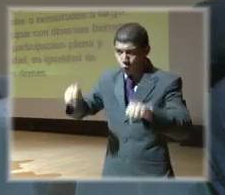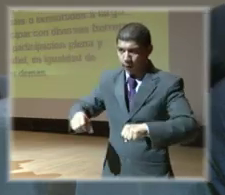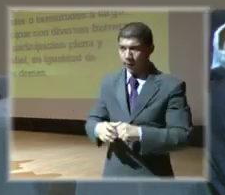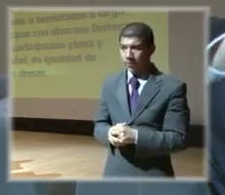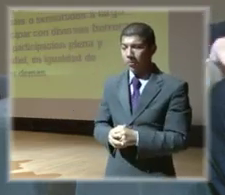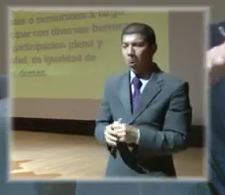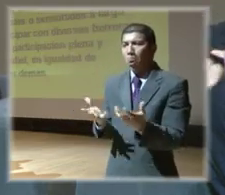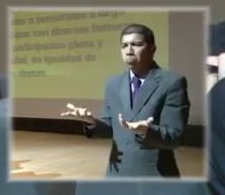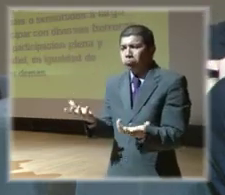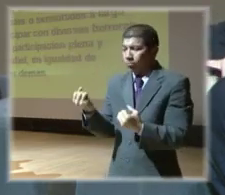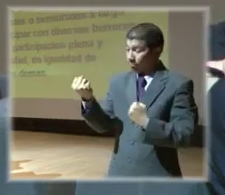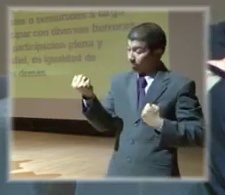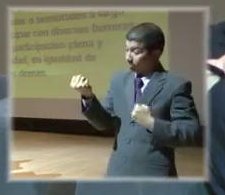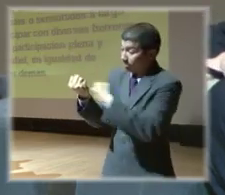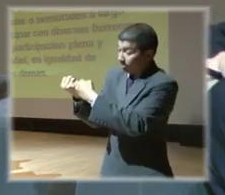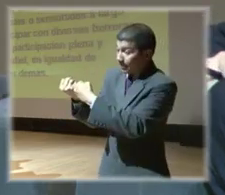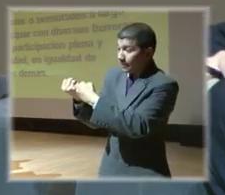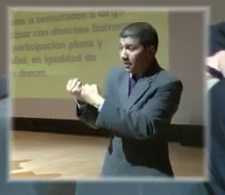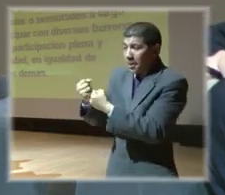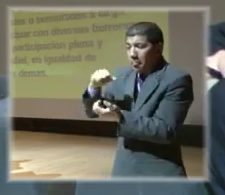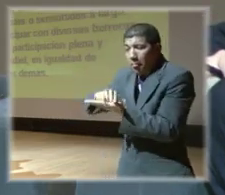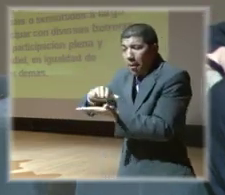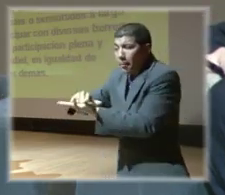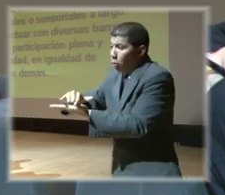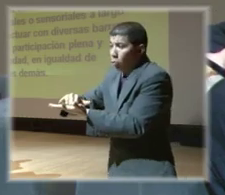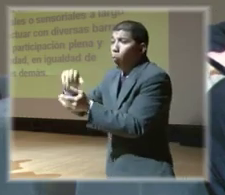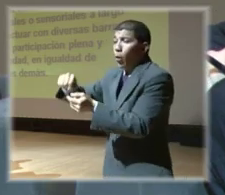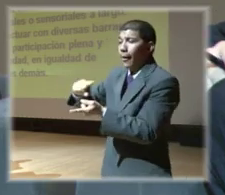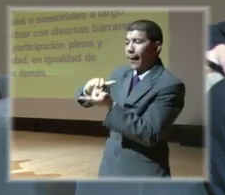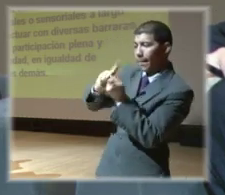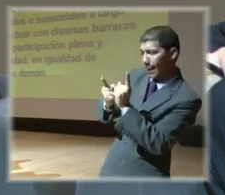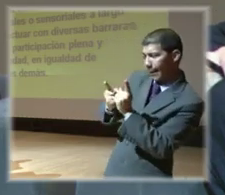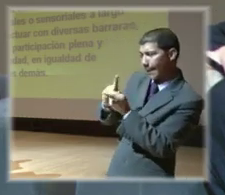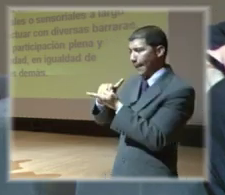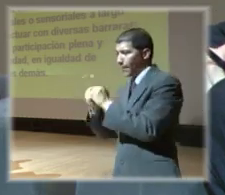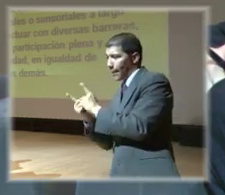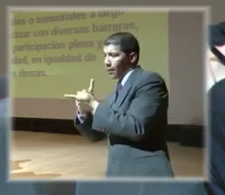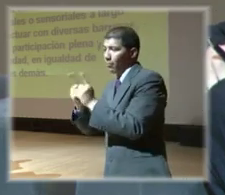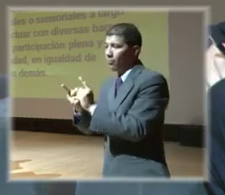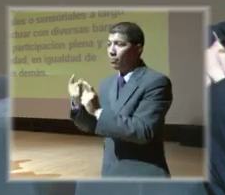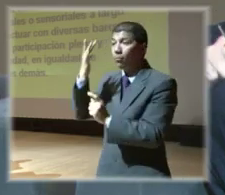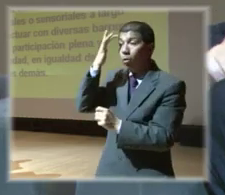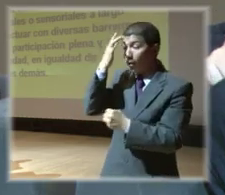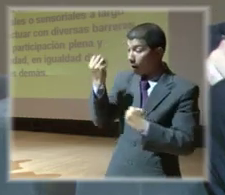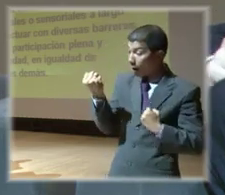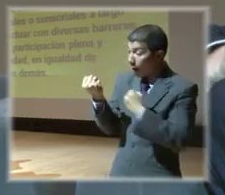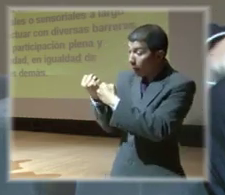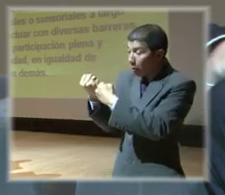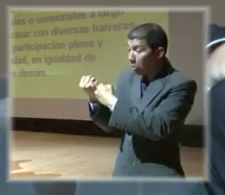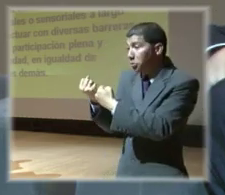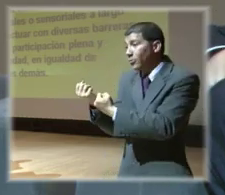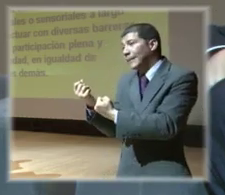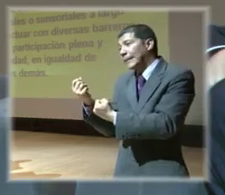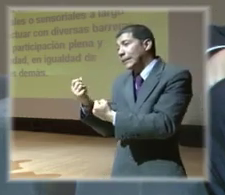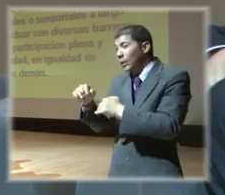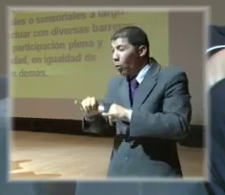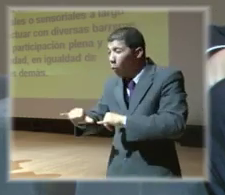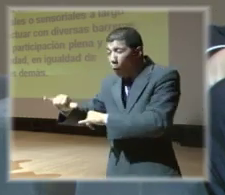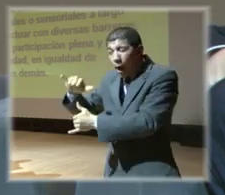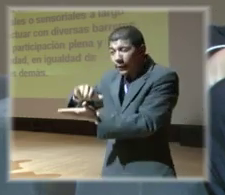intermitentes en cuando sea necesario, porque son episódicos, pueden ser limitados, más consistentes